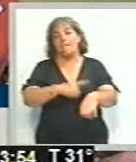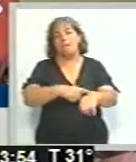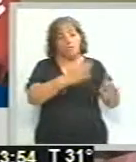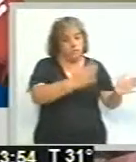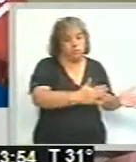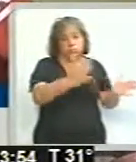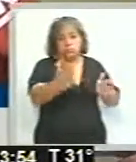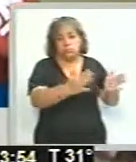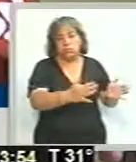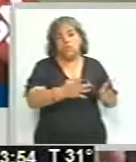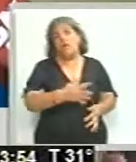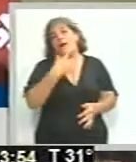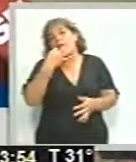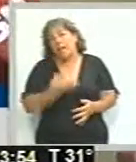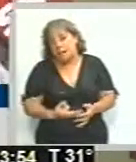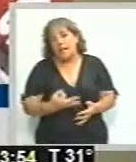y evidentemente nosotros